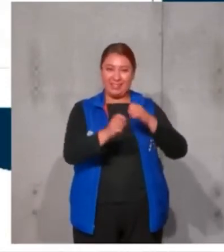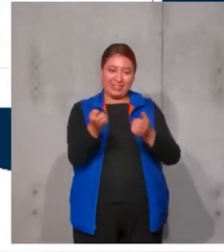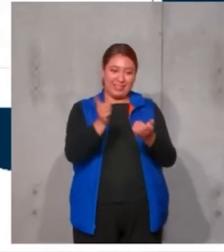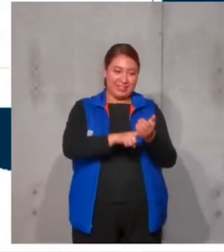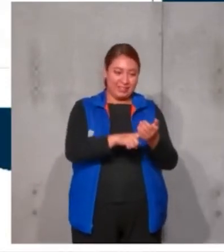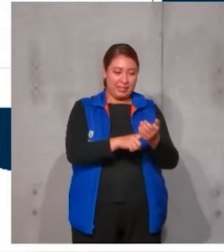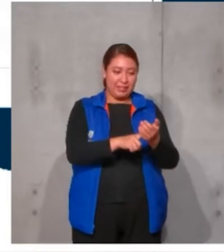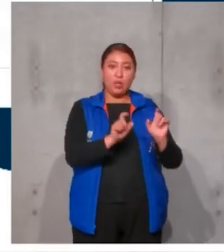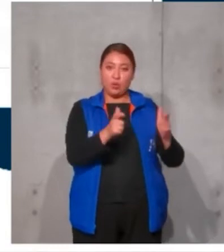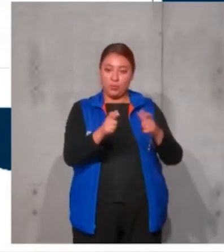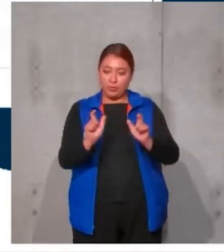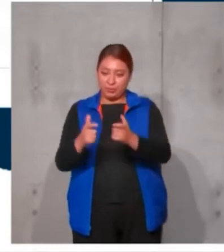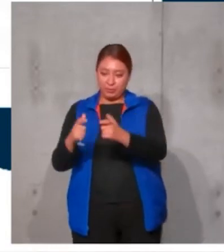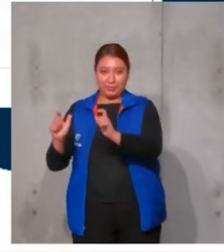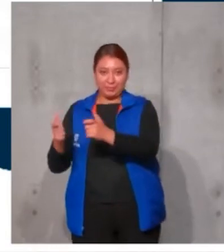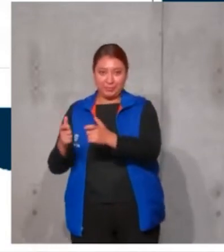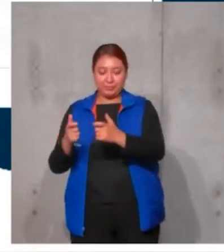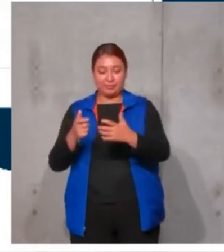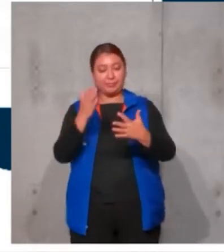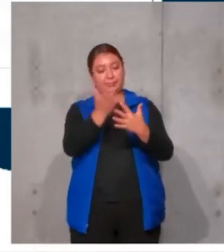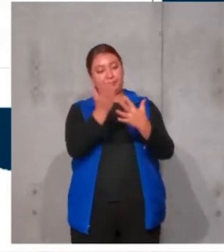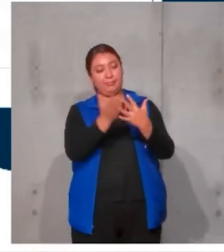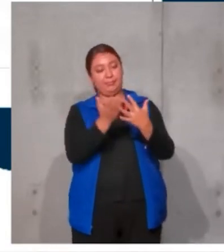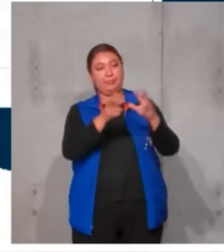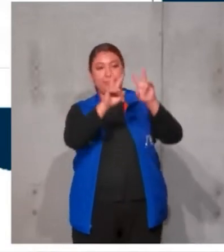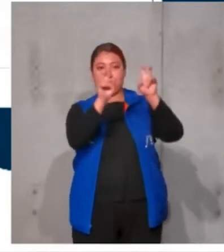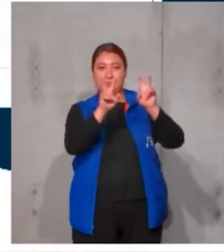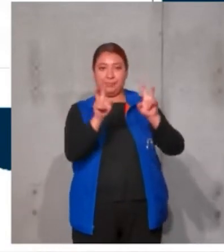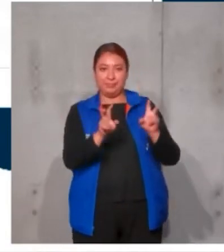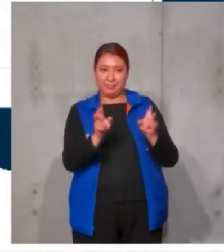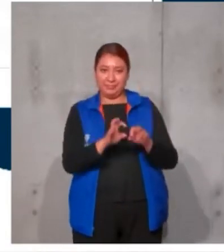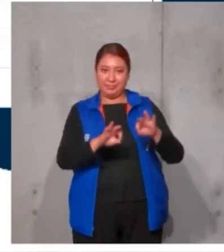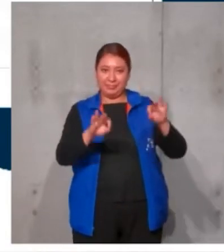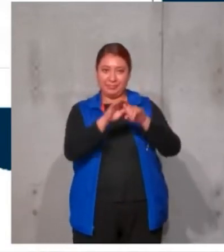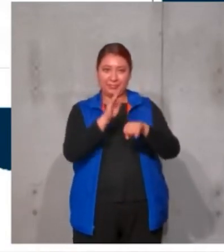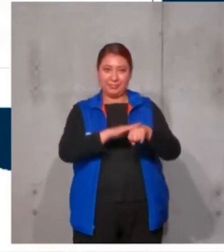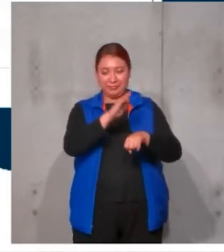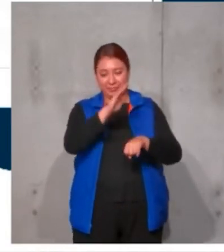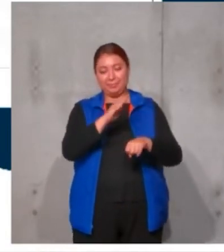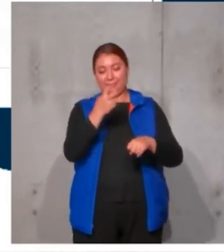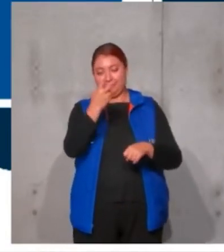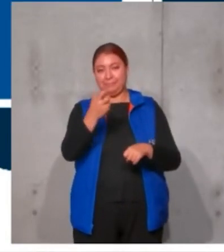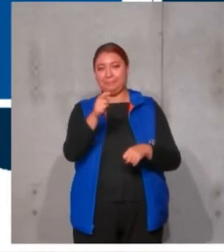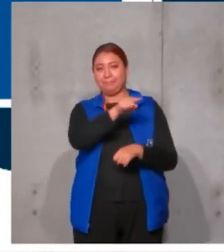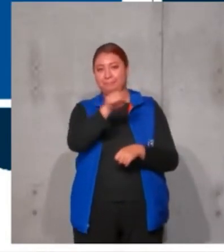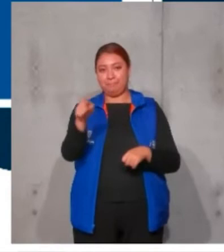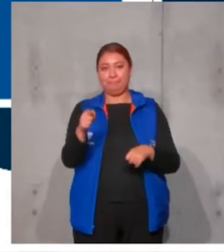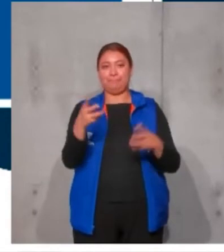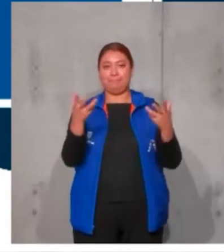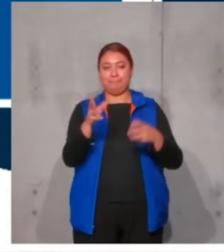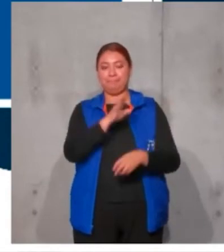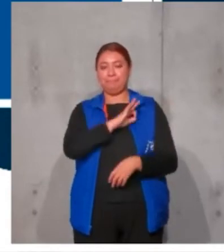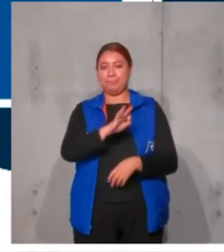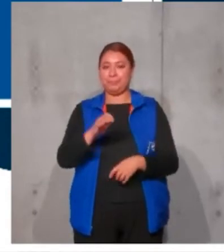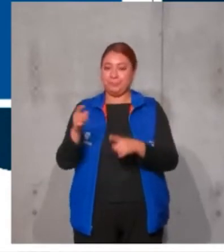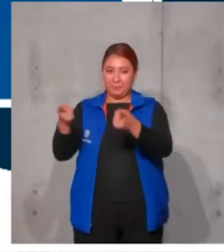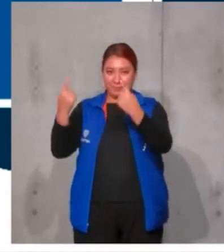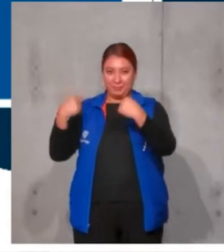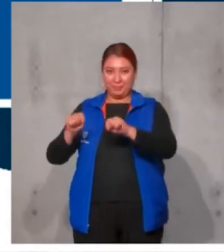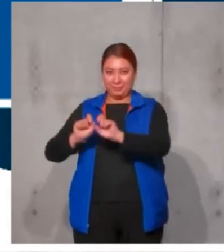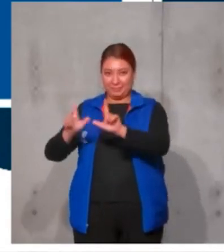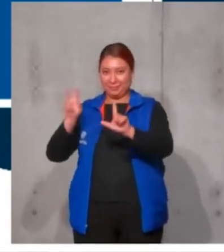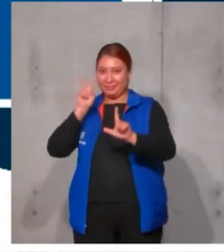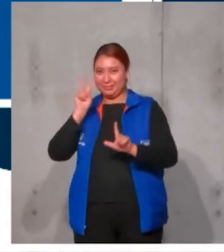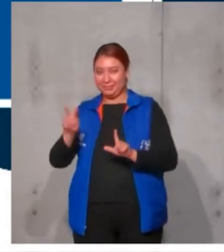cada uno de nuestros grupos de interés le da a los diferentes temas relevantes. Siguiente, por favor.